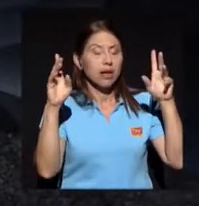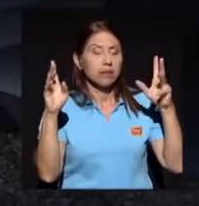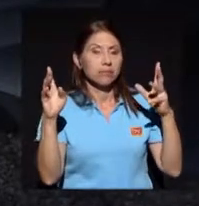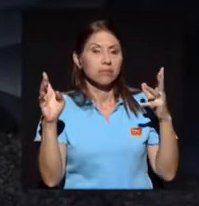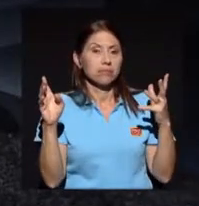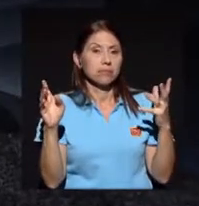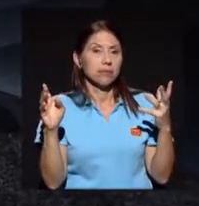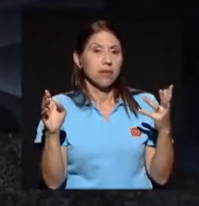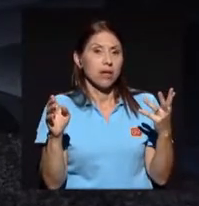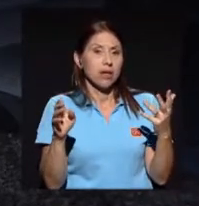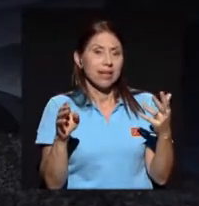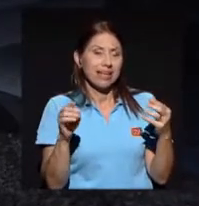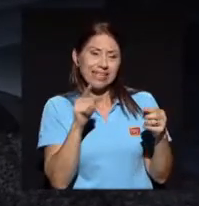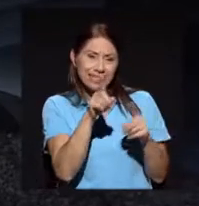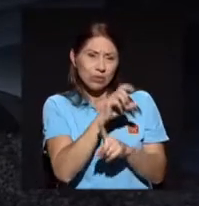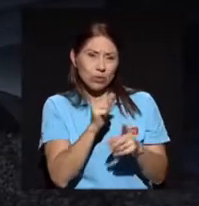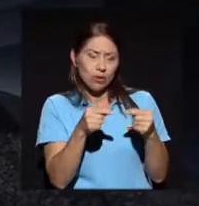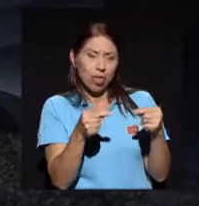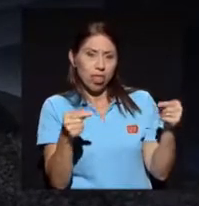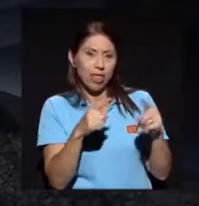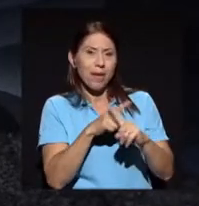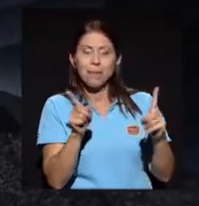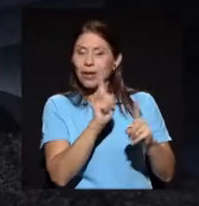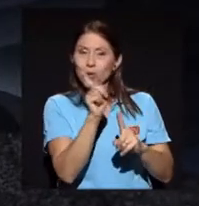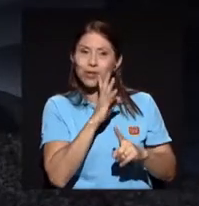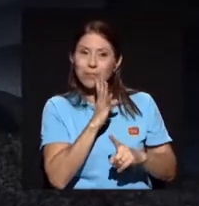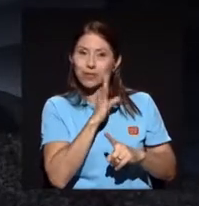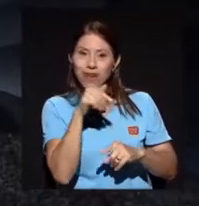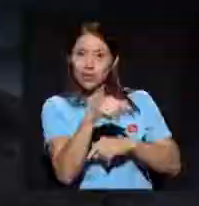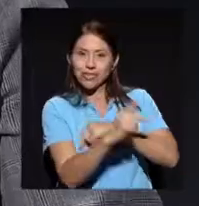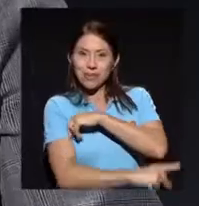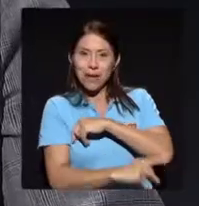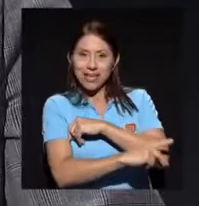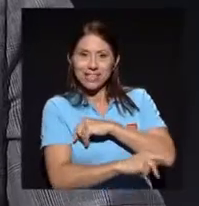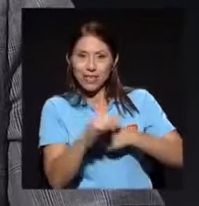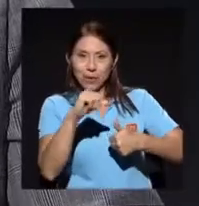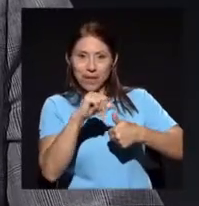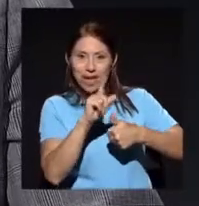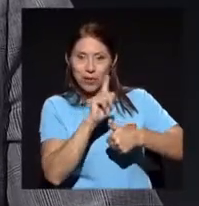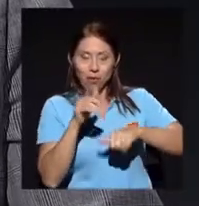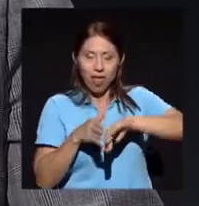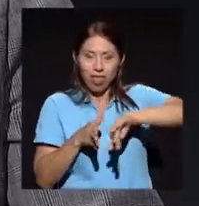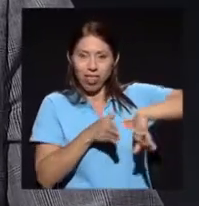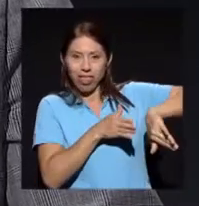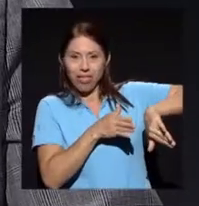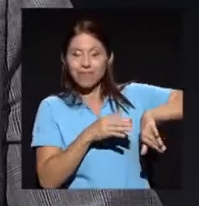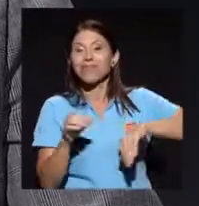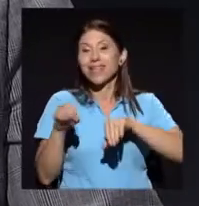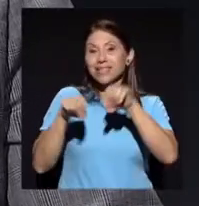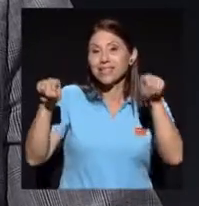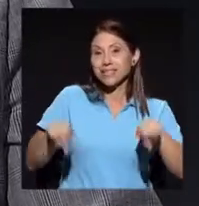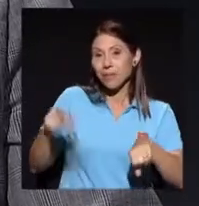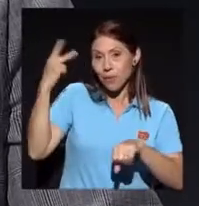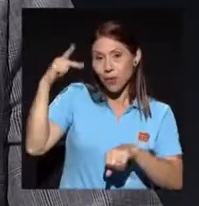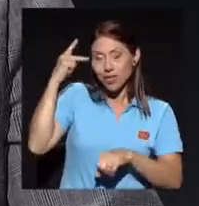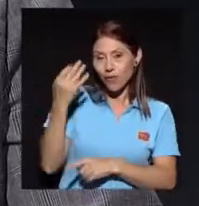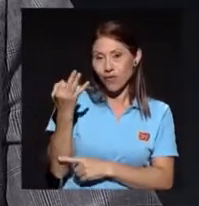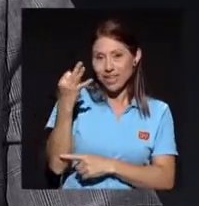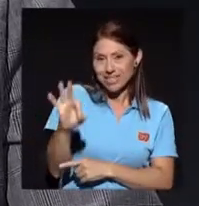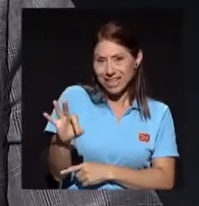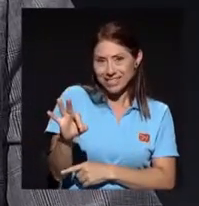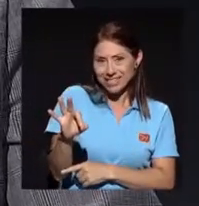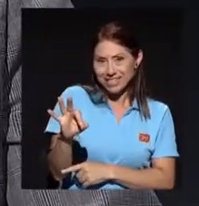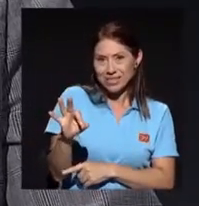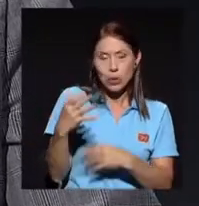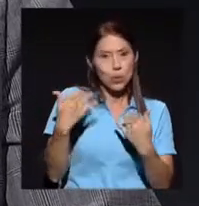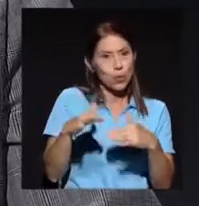desobediencia pero bueno no estamos hablando de ese país centroamericano sino claro el sistema político francés este de una gran diferencia entre muchas